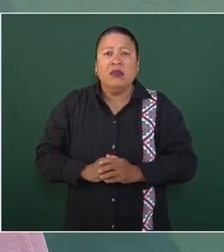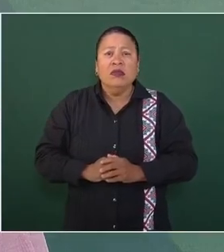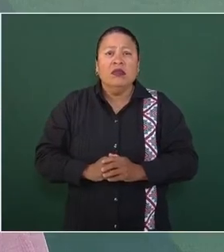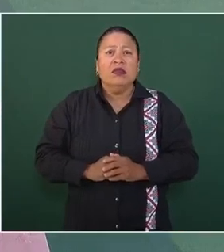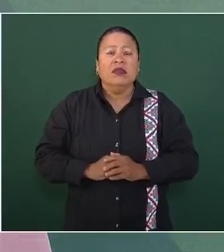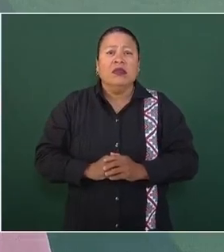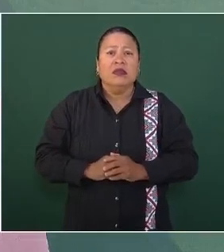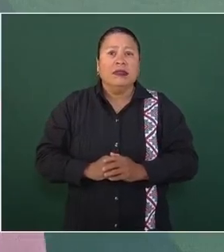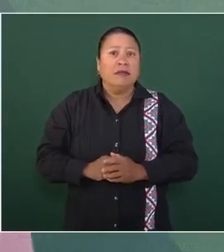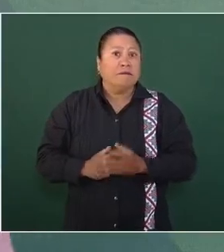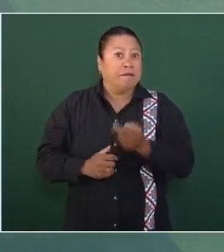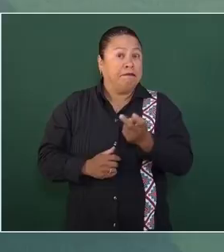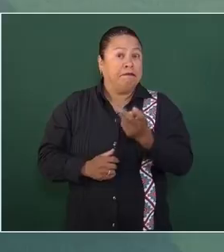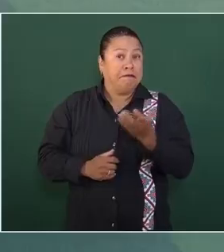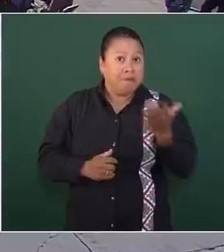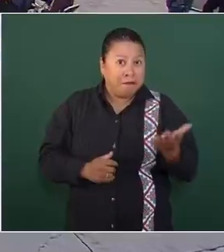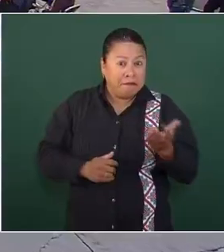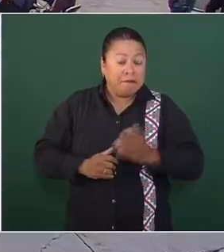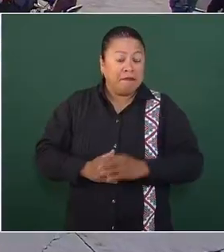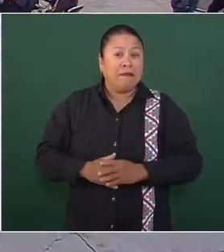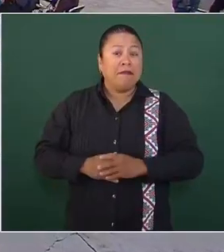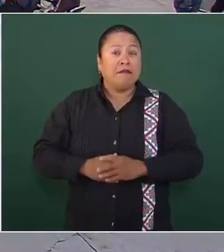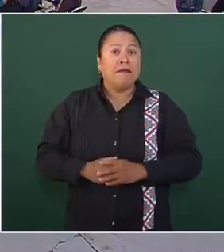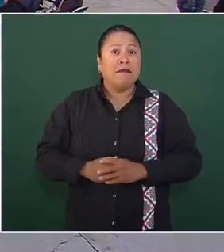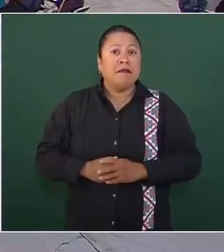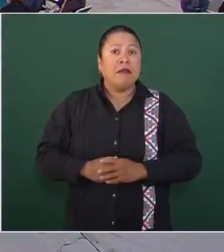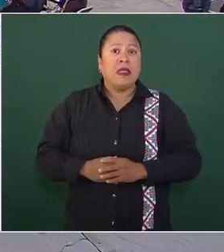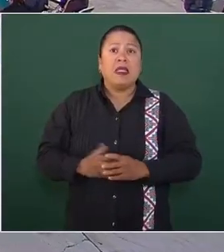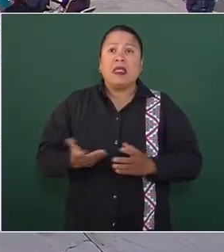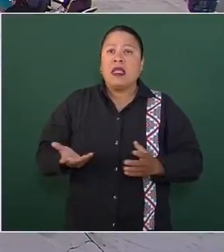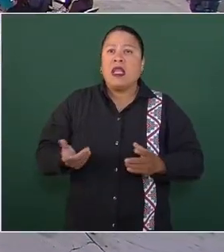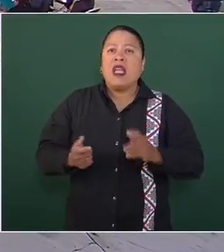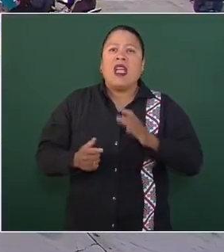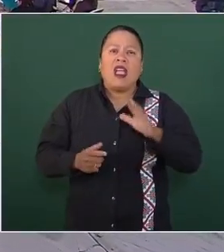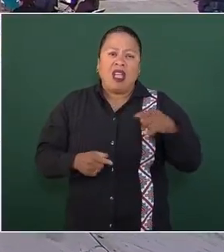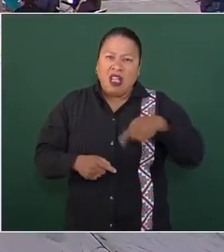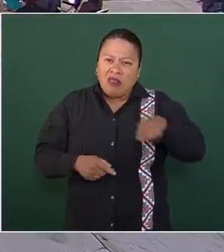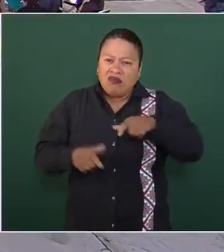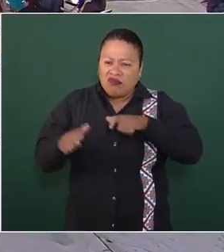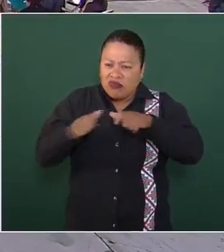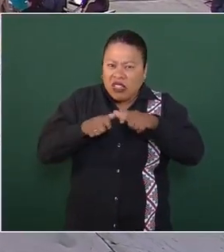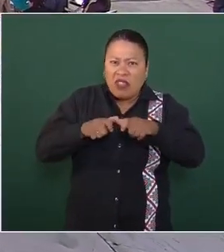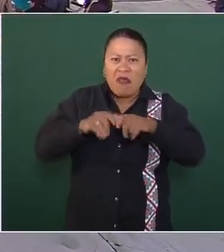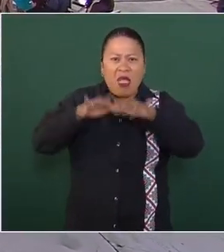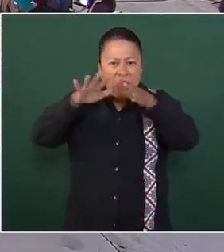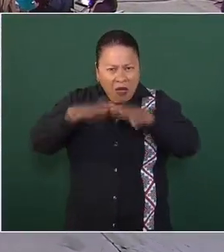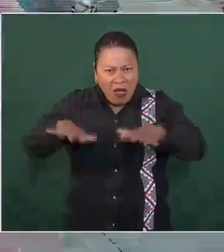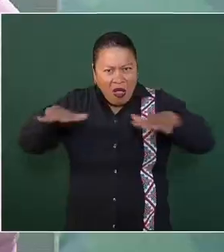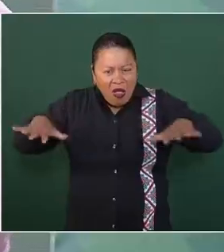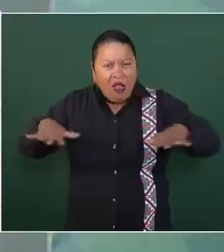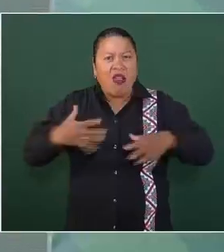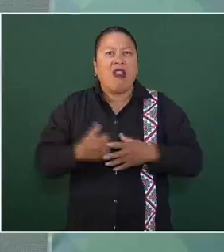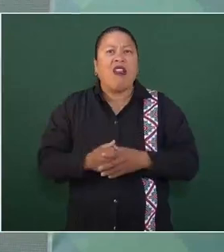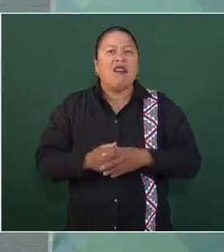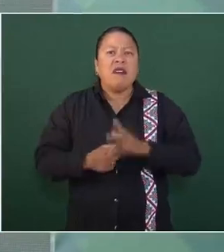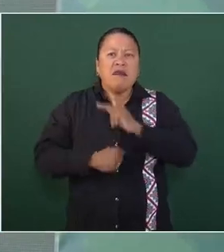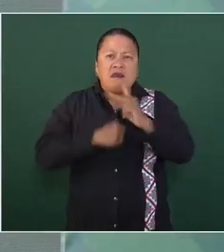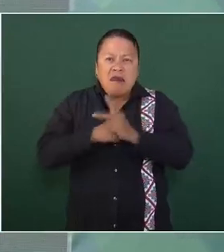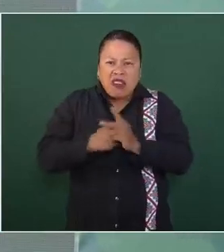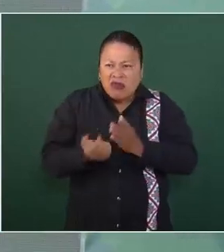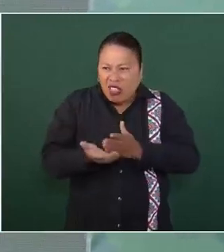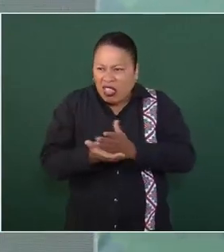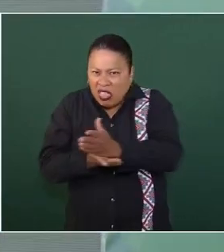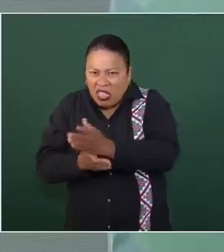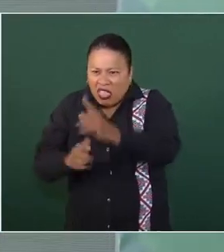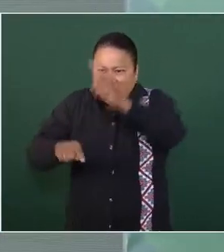y ya dominaban los mares invadían países quitaban